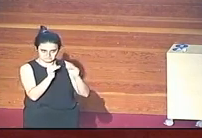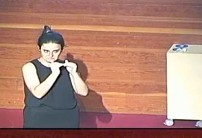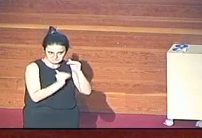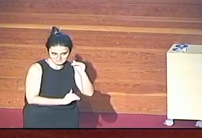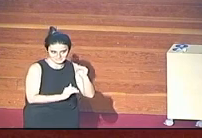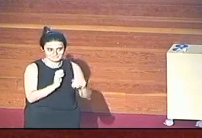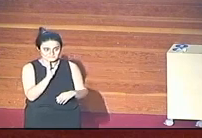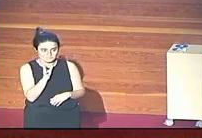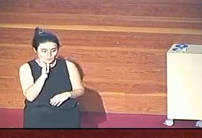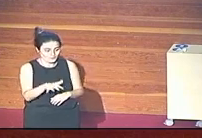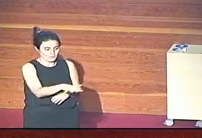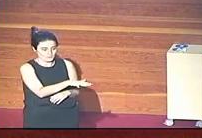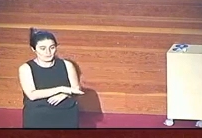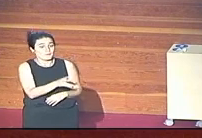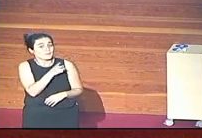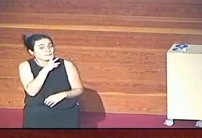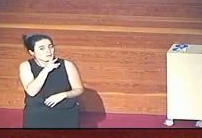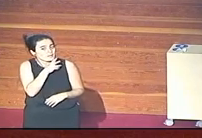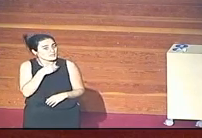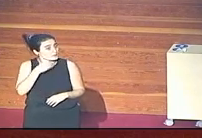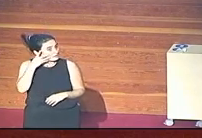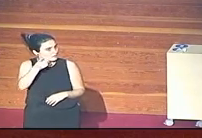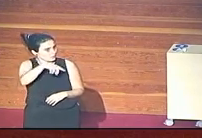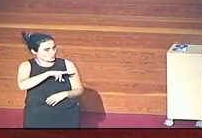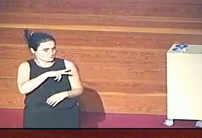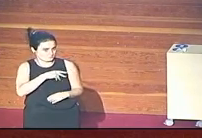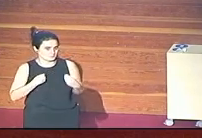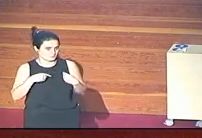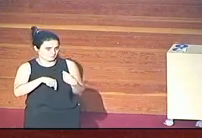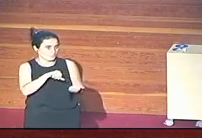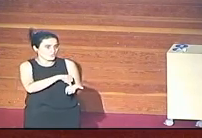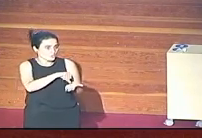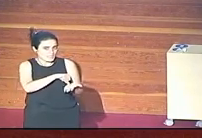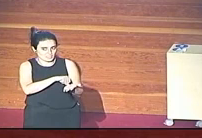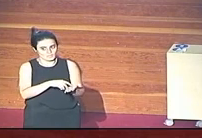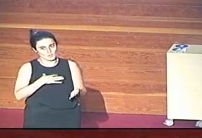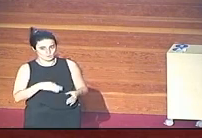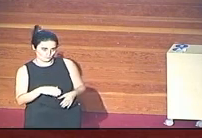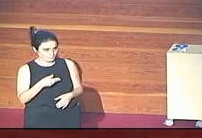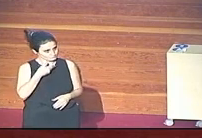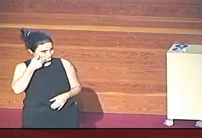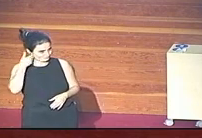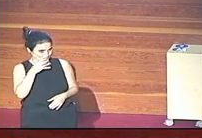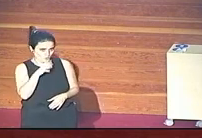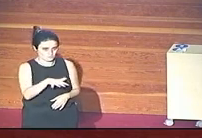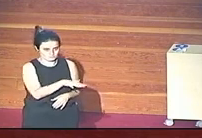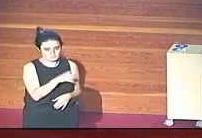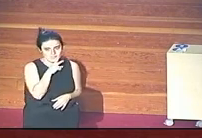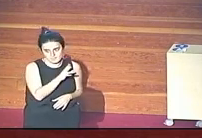verdes y ustedes yo creo que viven en una ciudad que puede presumir de tener los